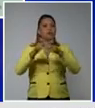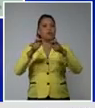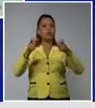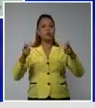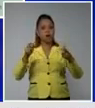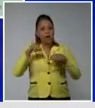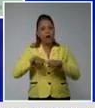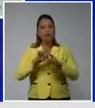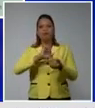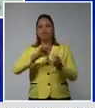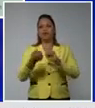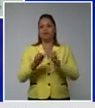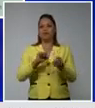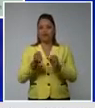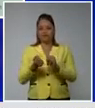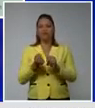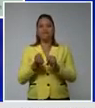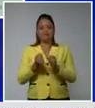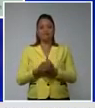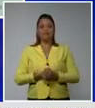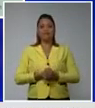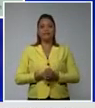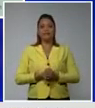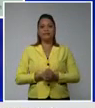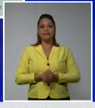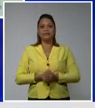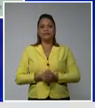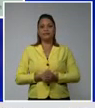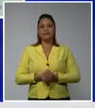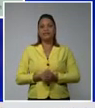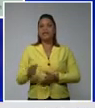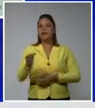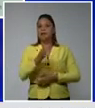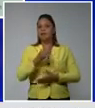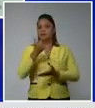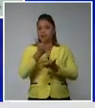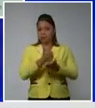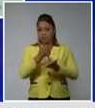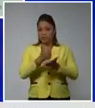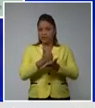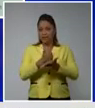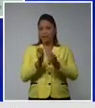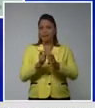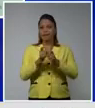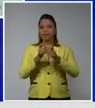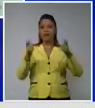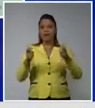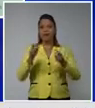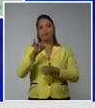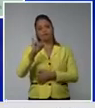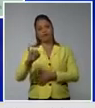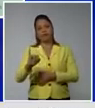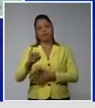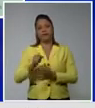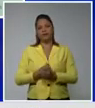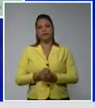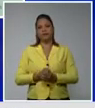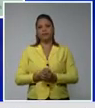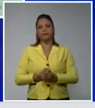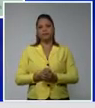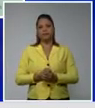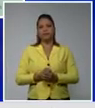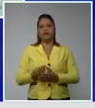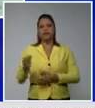controlar. En el municipio de Guantánamo el mayor número 6 y el municipio